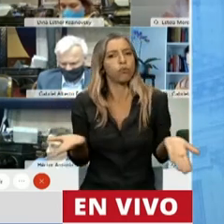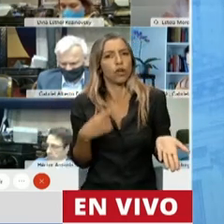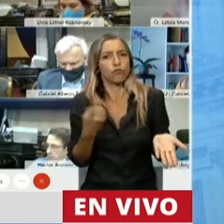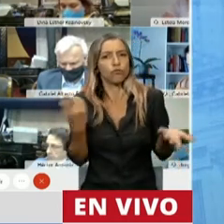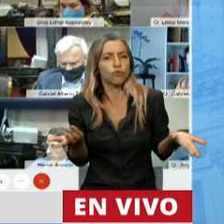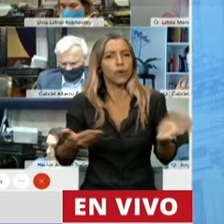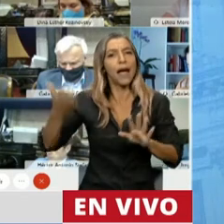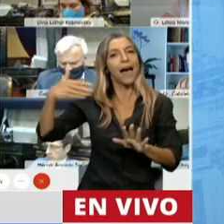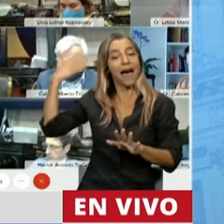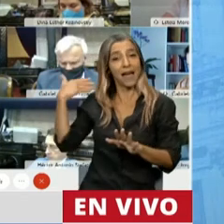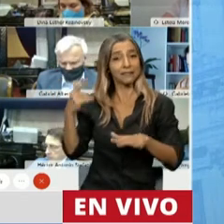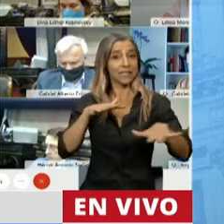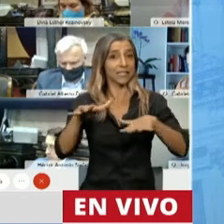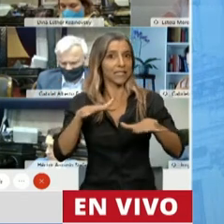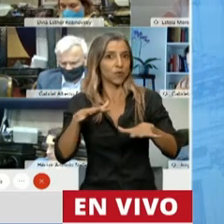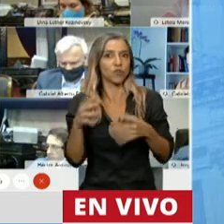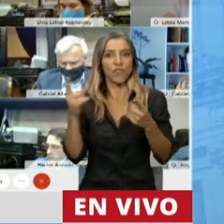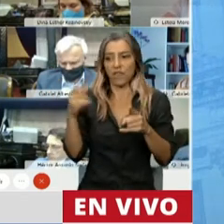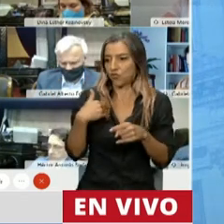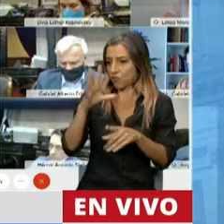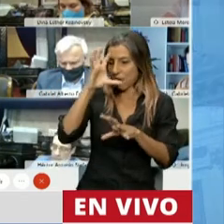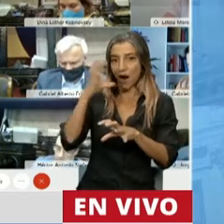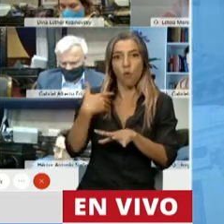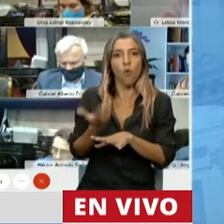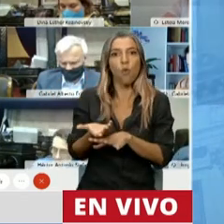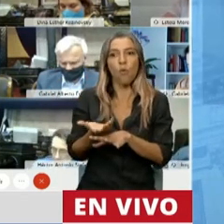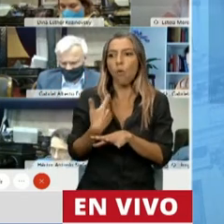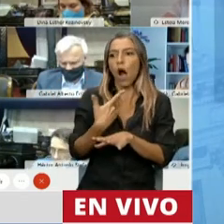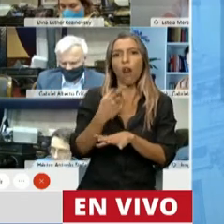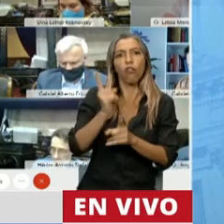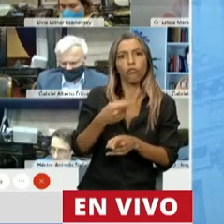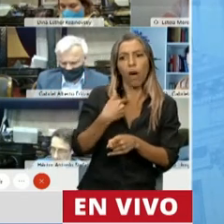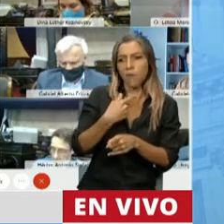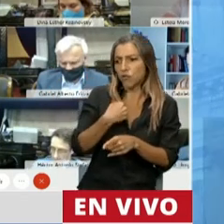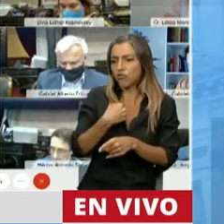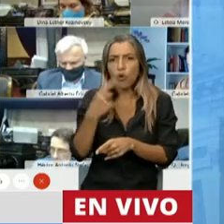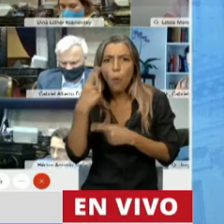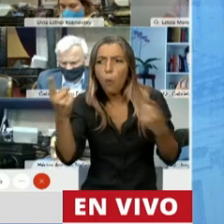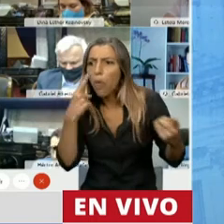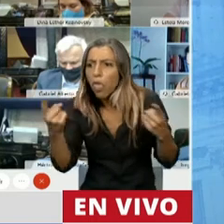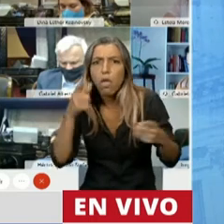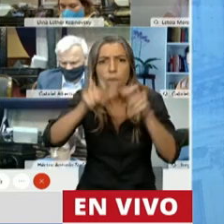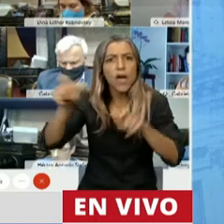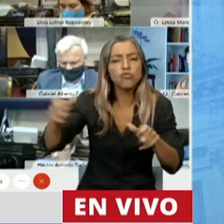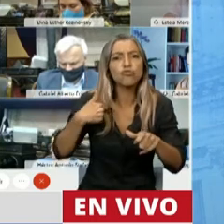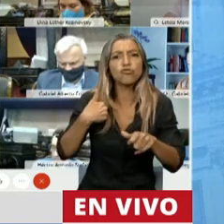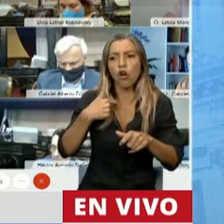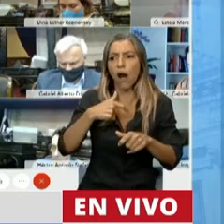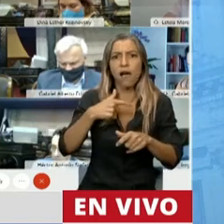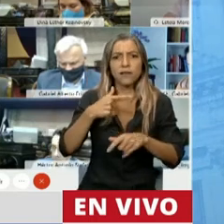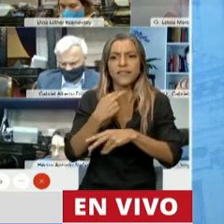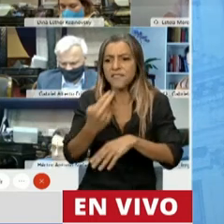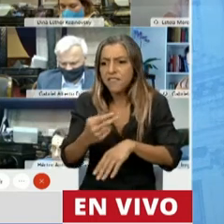sanitaria, yo lo hacía en colectivo y veía un montón de pampeanos que venían al Garrahan a atenderse, padres con sus hijos y